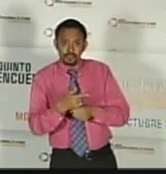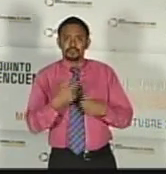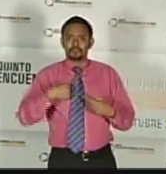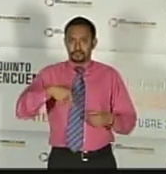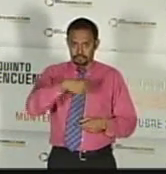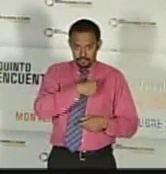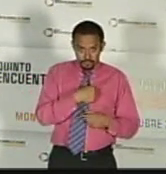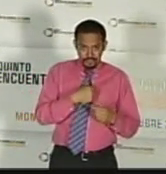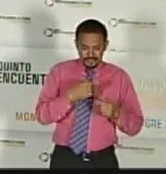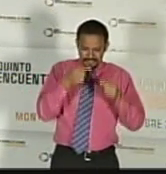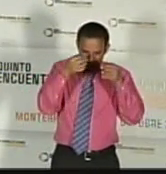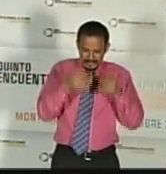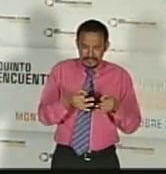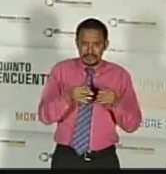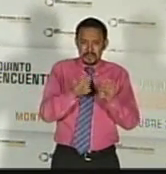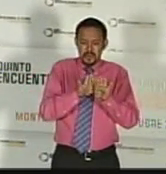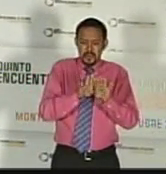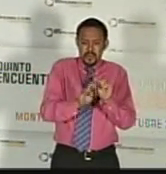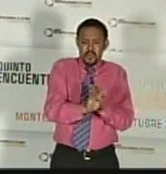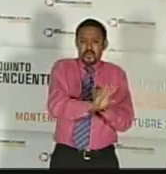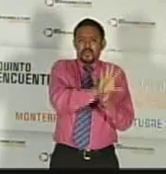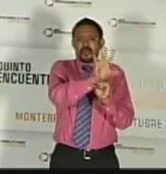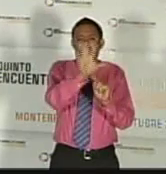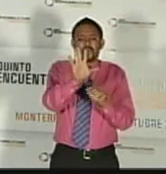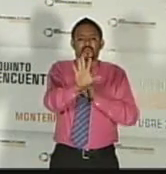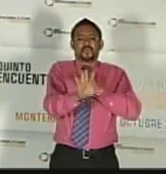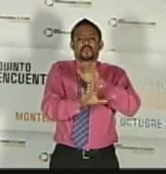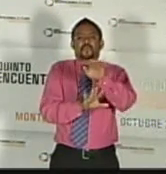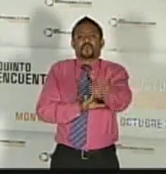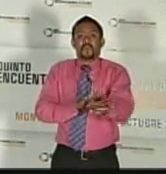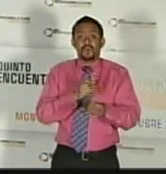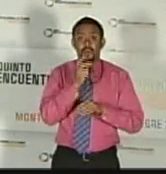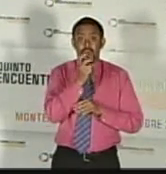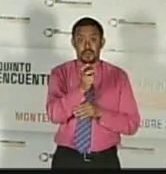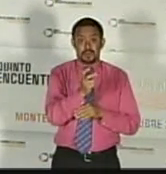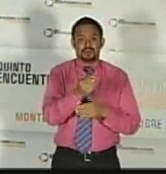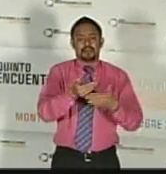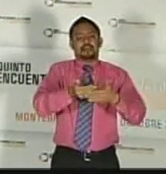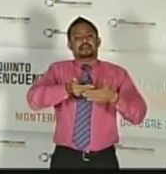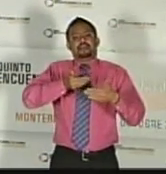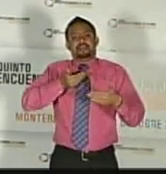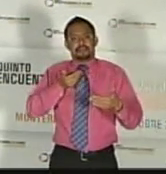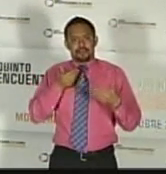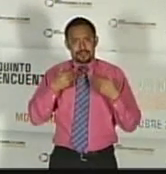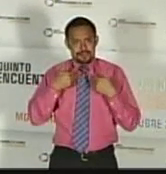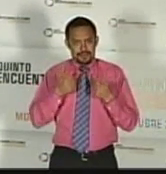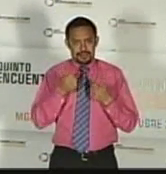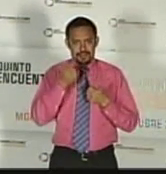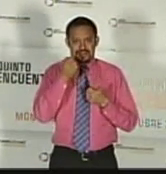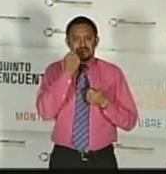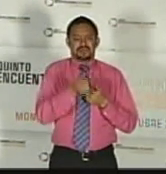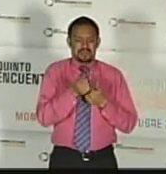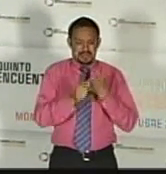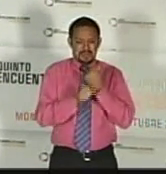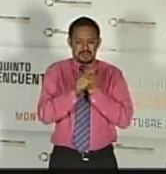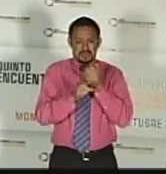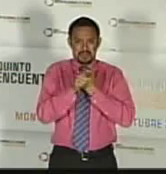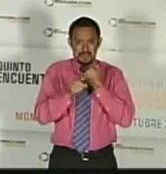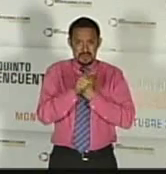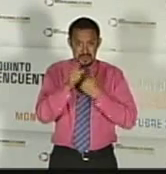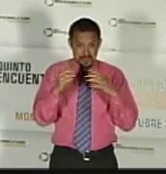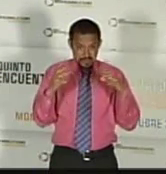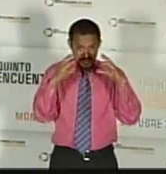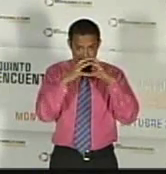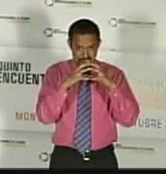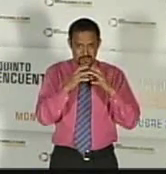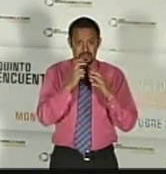estábamos justo en el umbral de otro salto. Esto fue antes de haber entendido la crisis de la Tierra, pero él vio